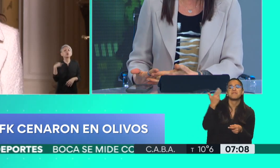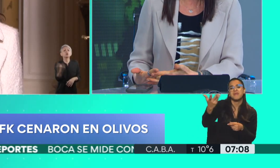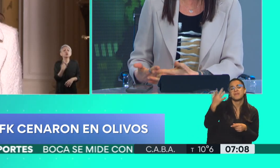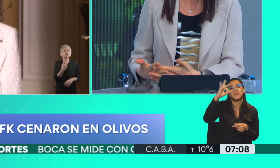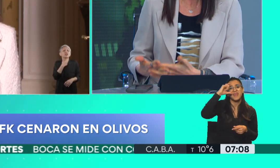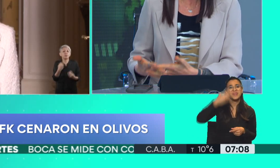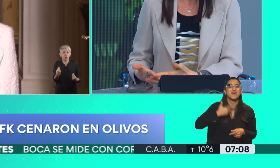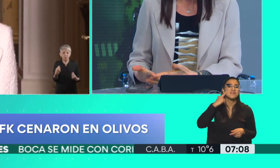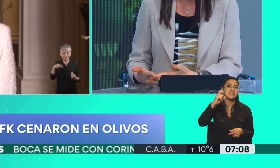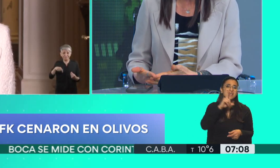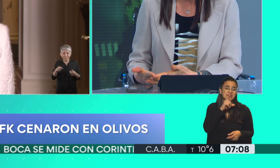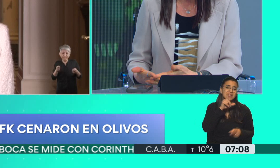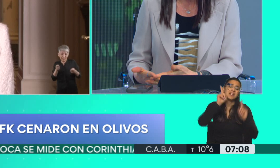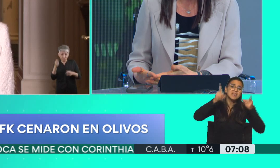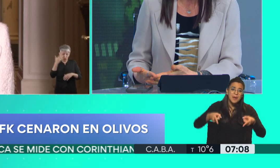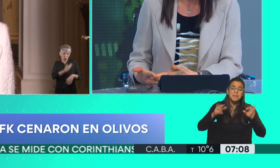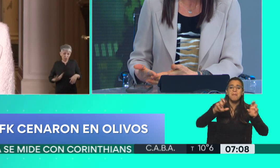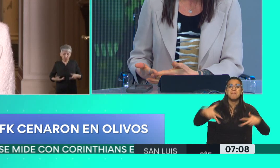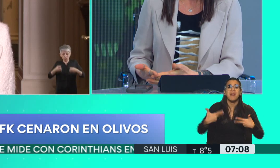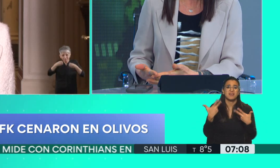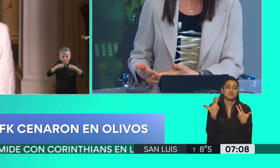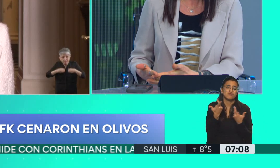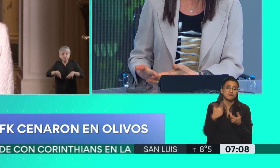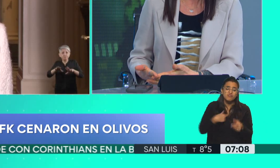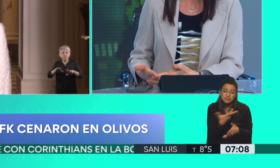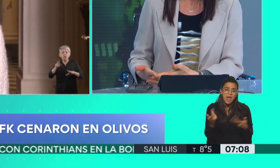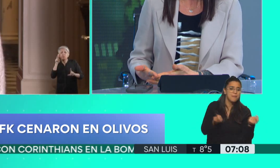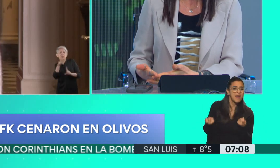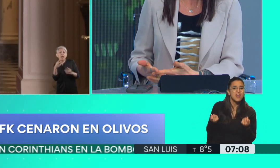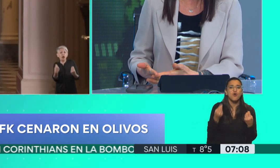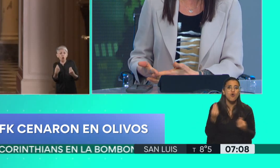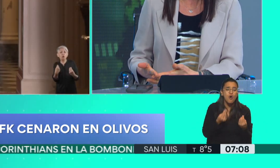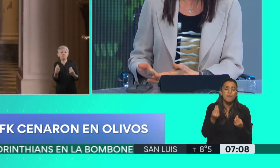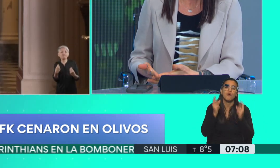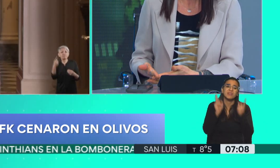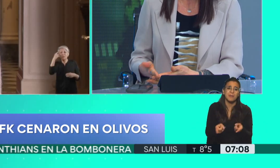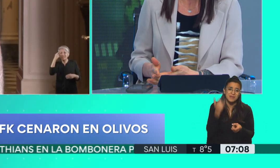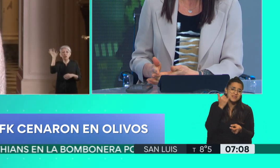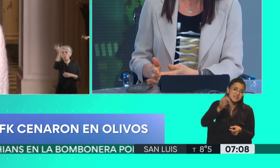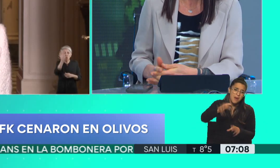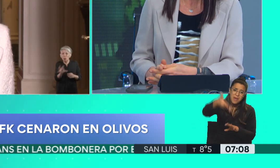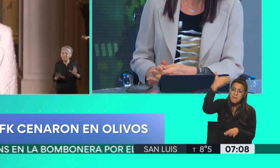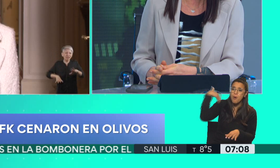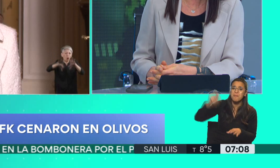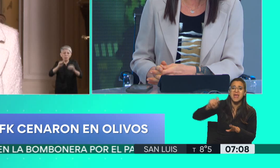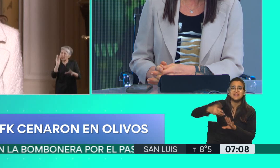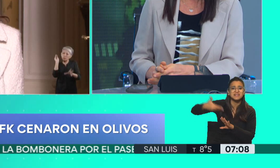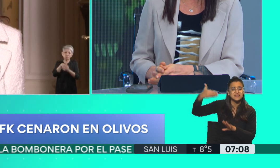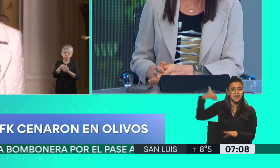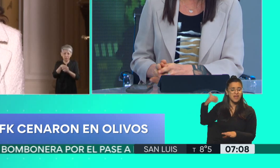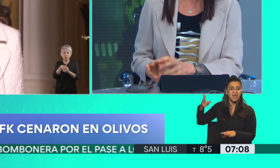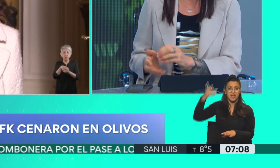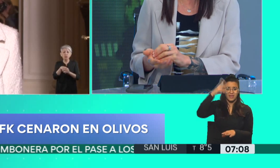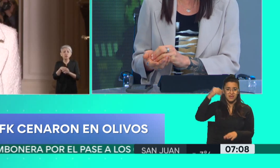pero también sobre el manejo de los planes sociales y como también sabemos hace ya algunos meses cristina fernández de kirchner